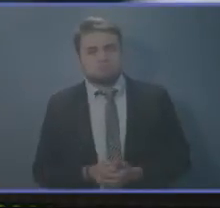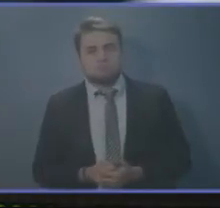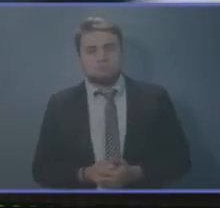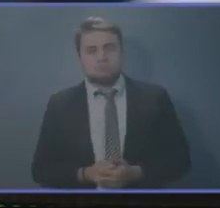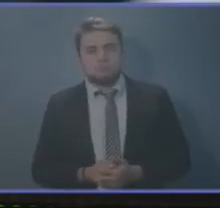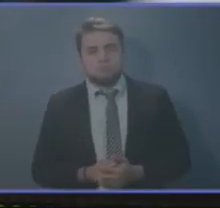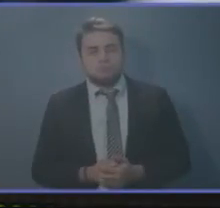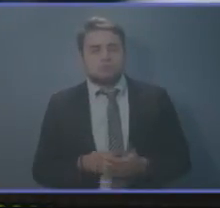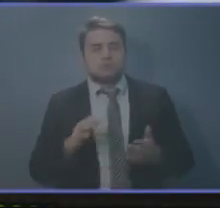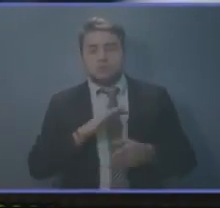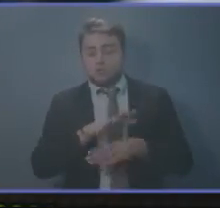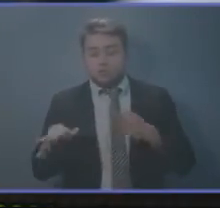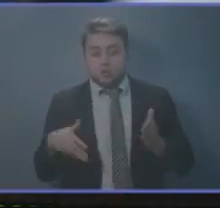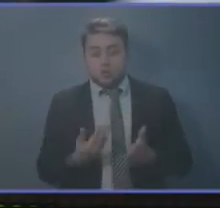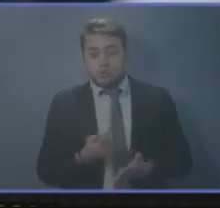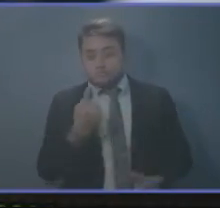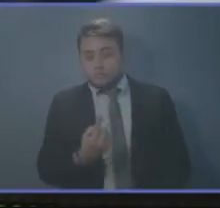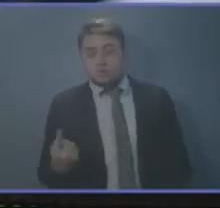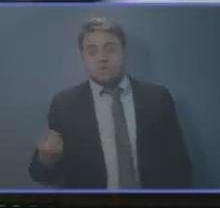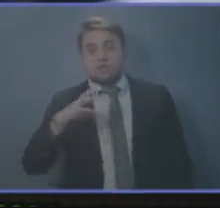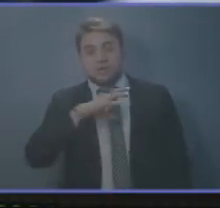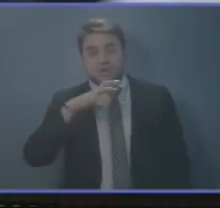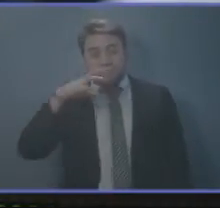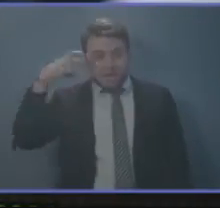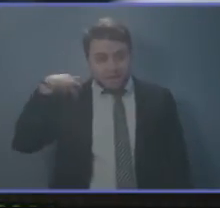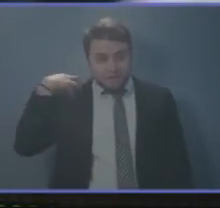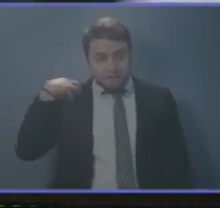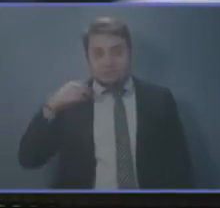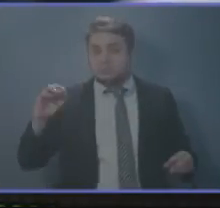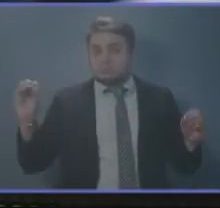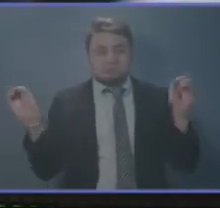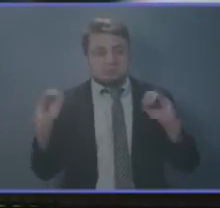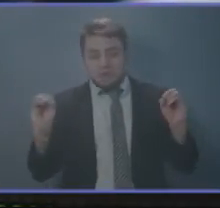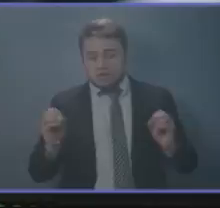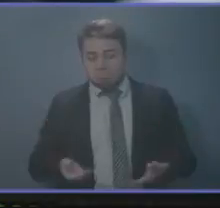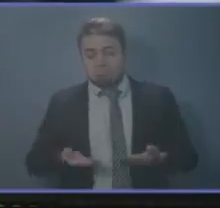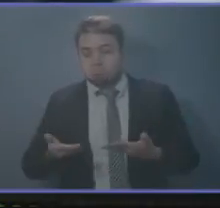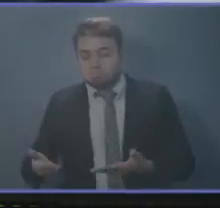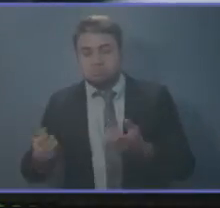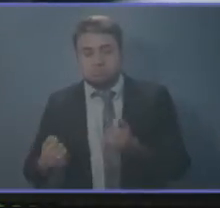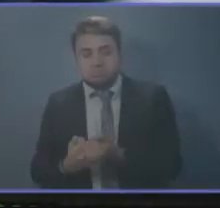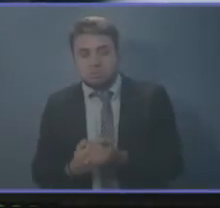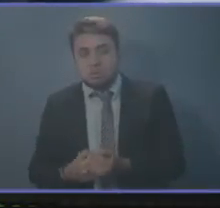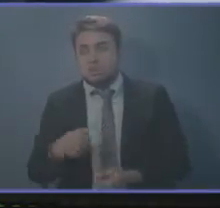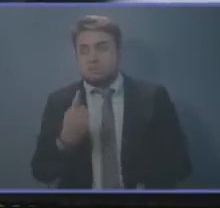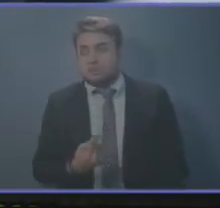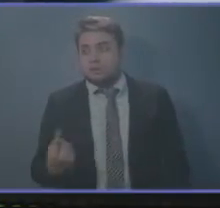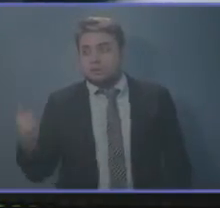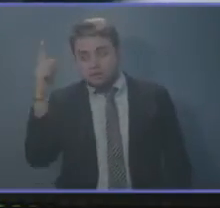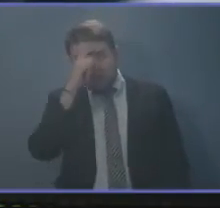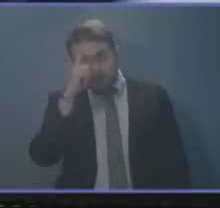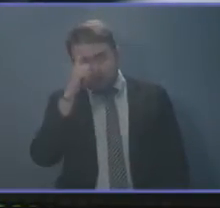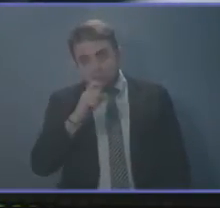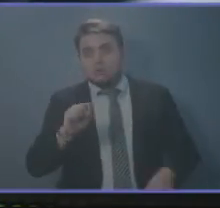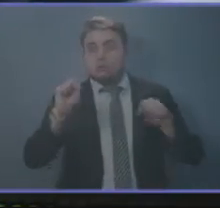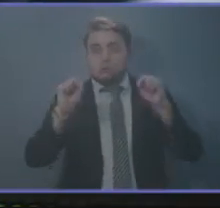aquellos patronos que no cumplen con esa prestación a sus empleados, se les puede